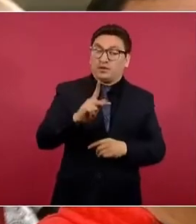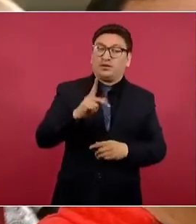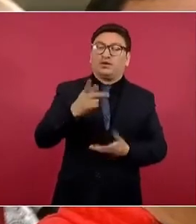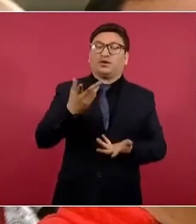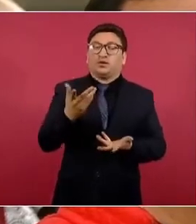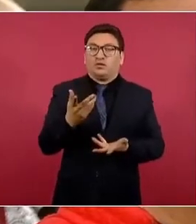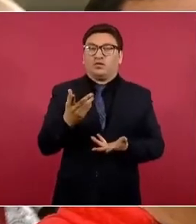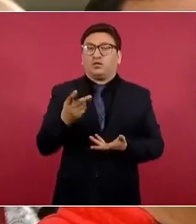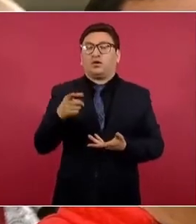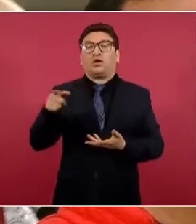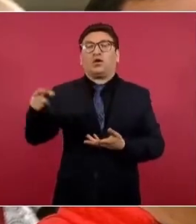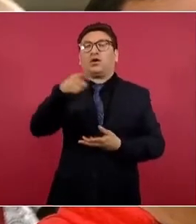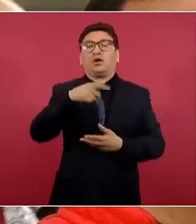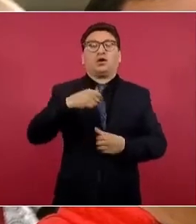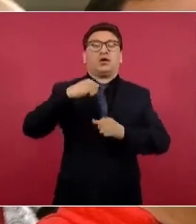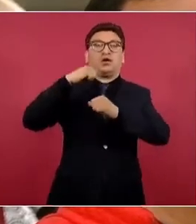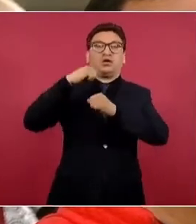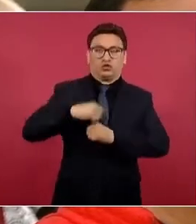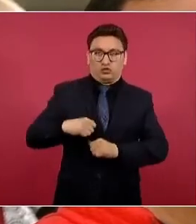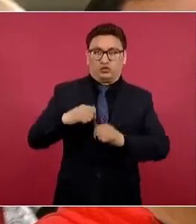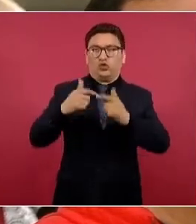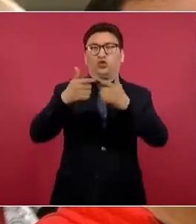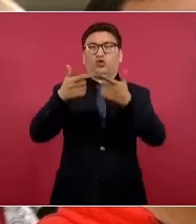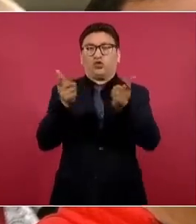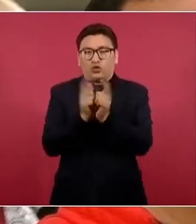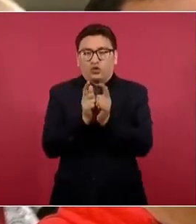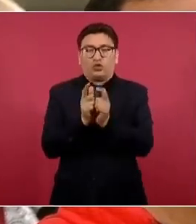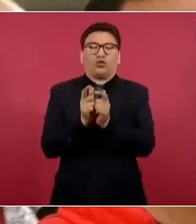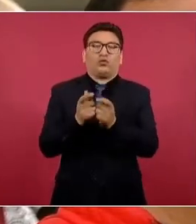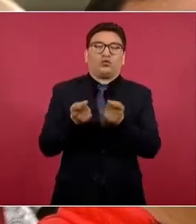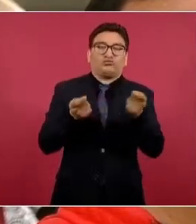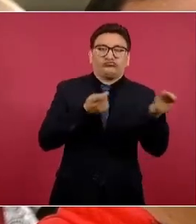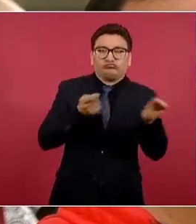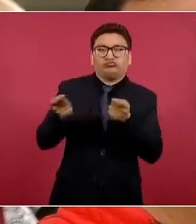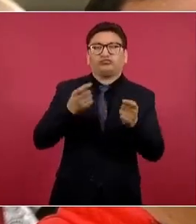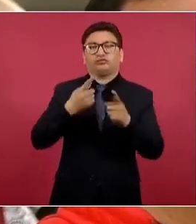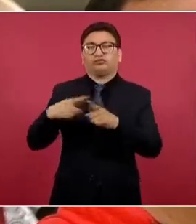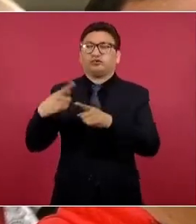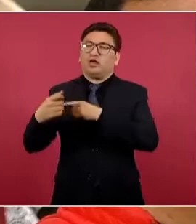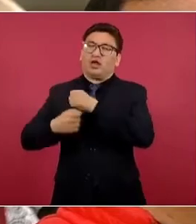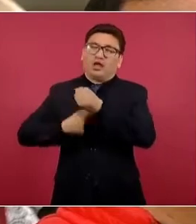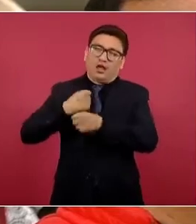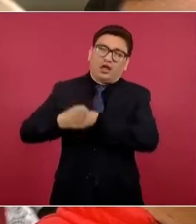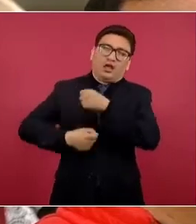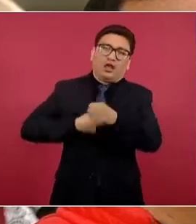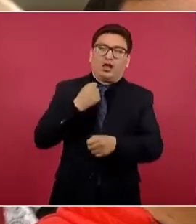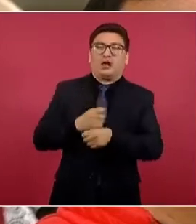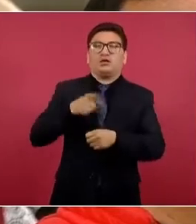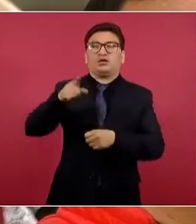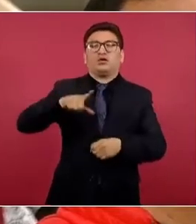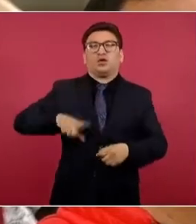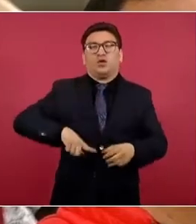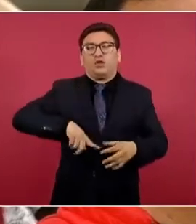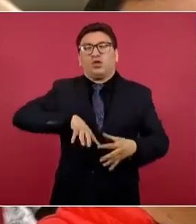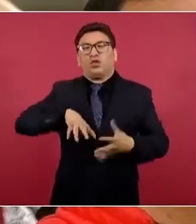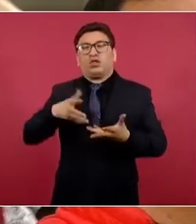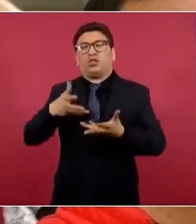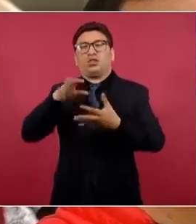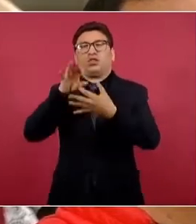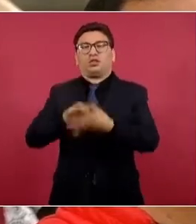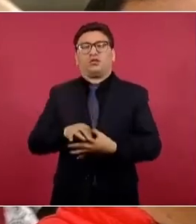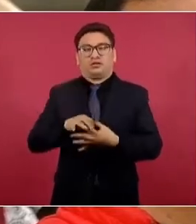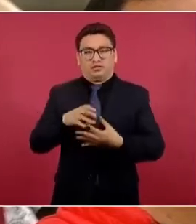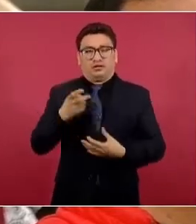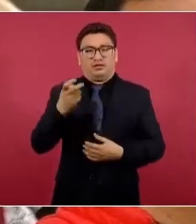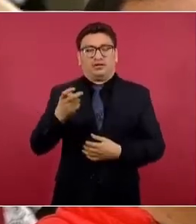lo mismo de sus autoridades, grupos de poder enquistados desde hace décadas en estructuras de gobierno